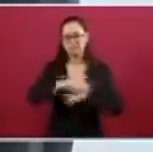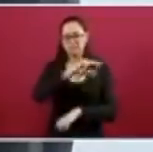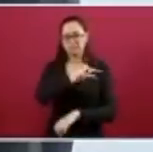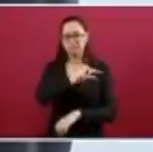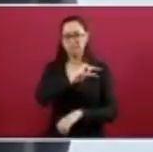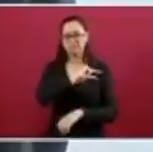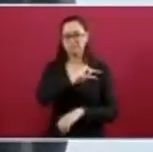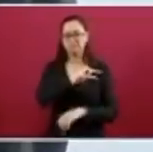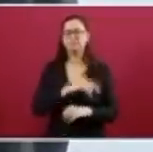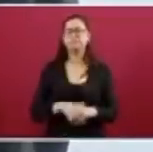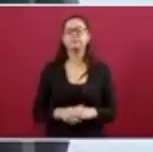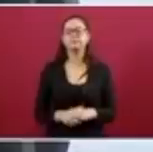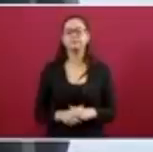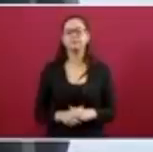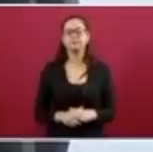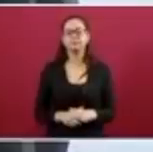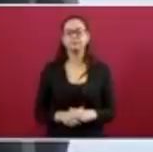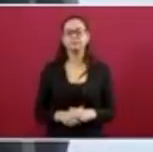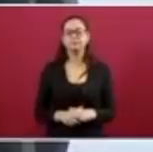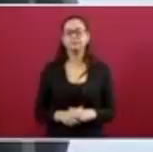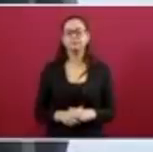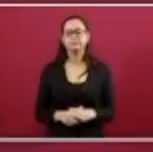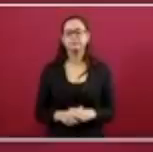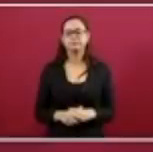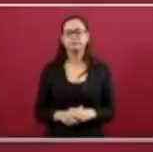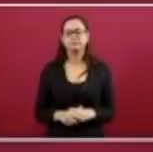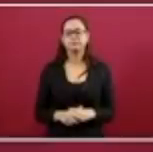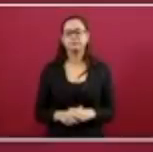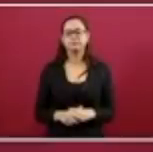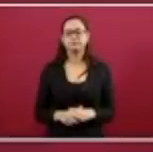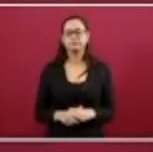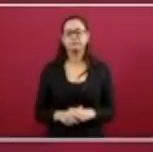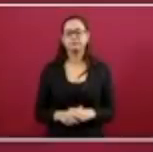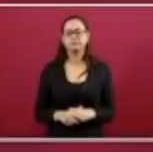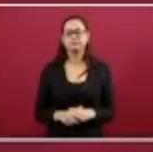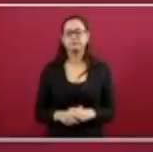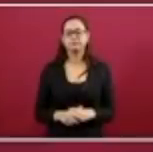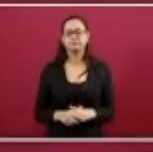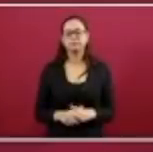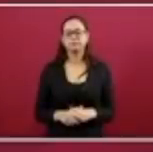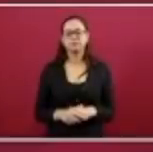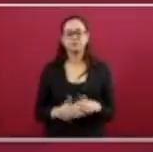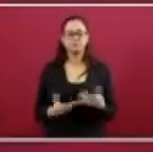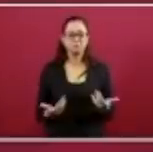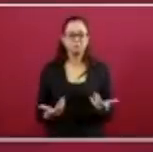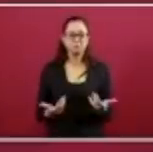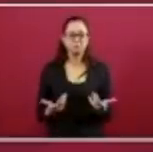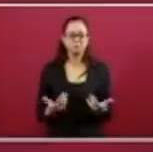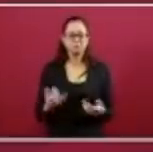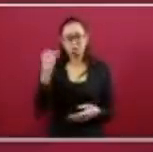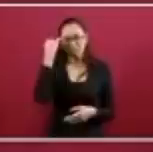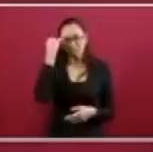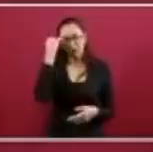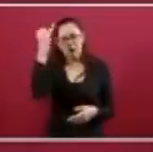particulares en un plan de conciliación